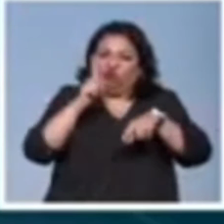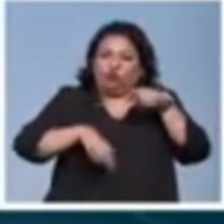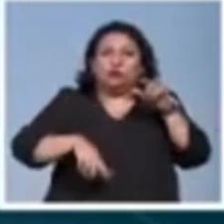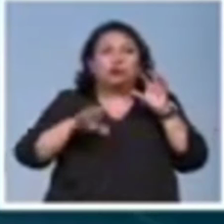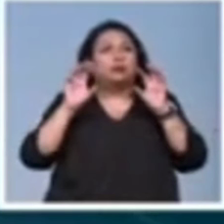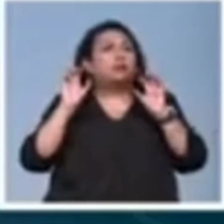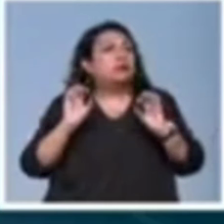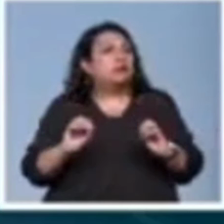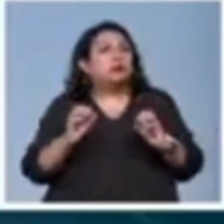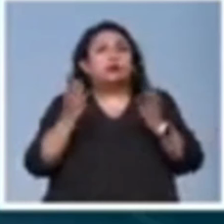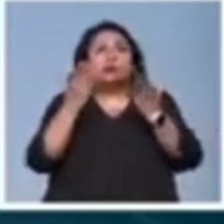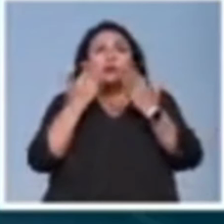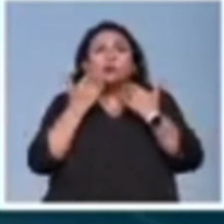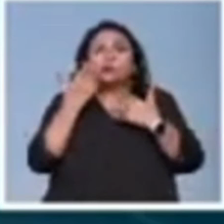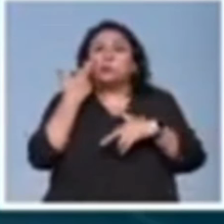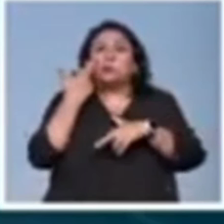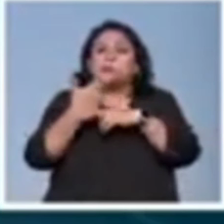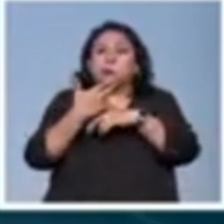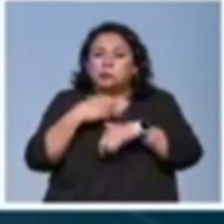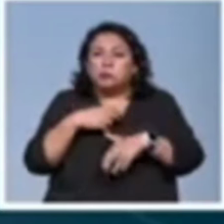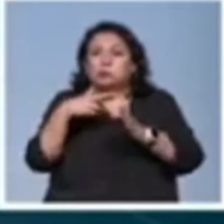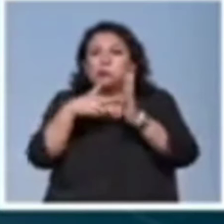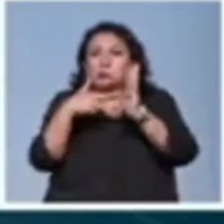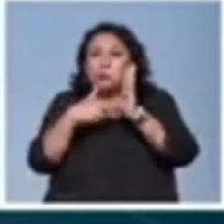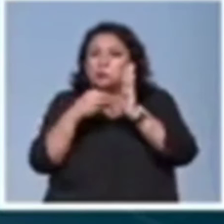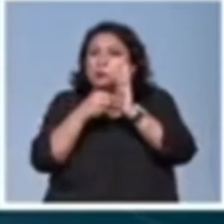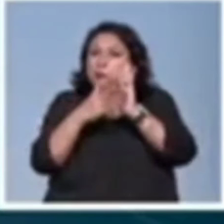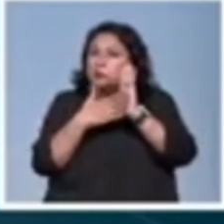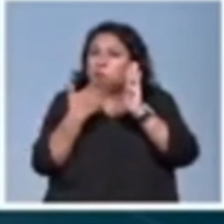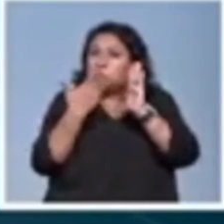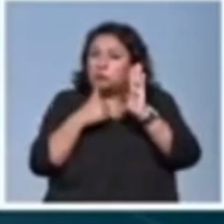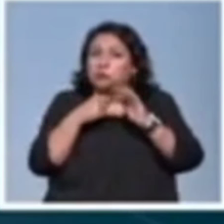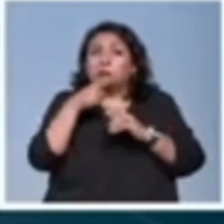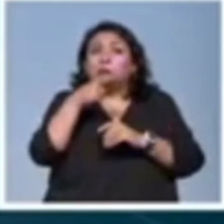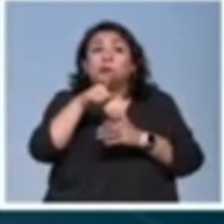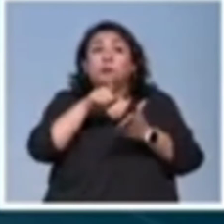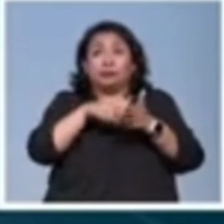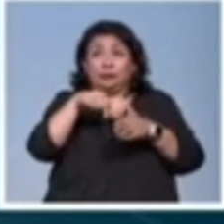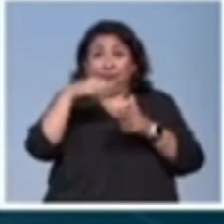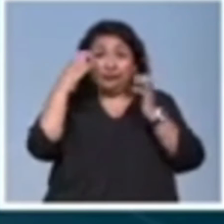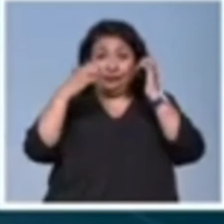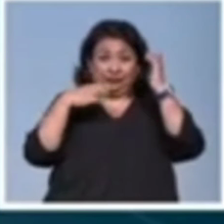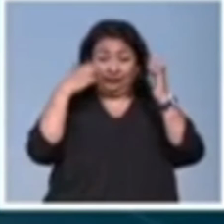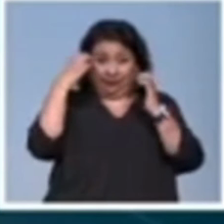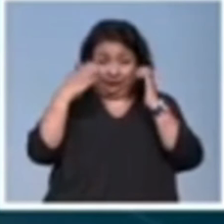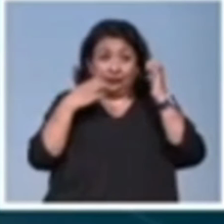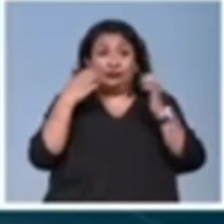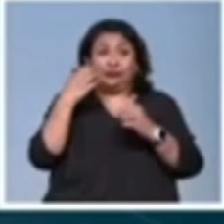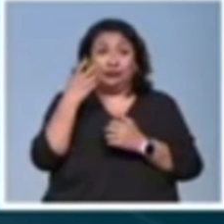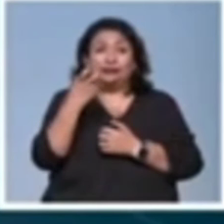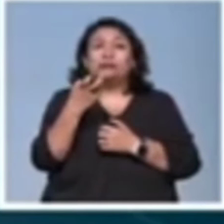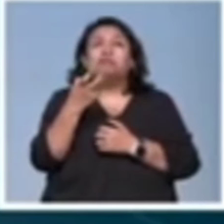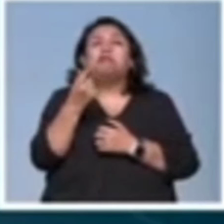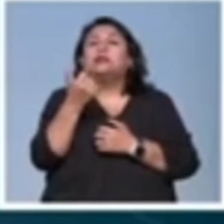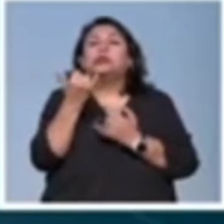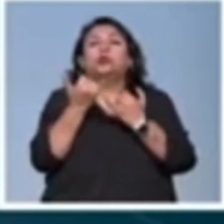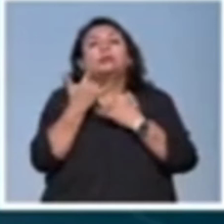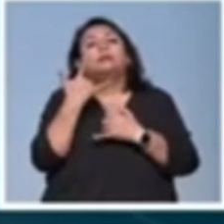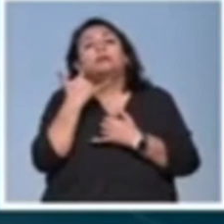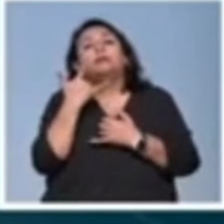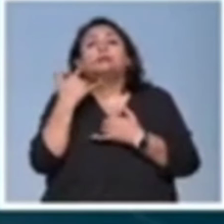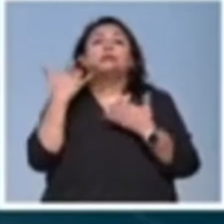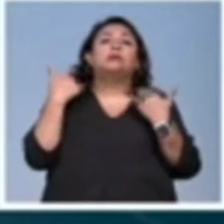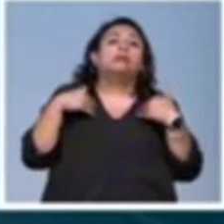no tener una jurisdicción que reglamentara. A través de esta exposición es como dar un paseo por